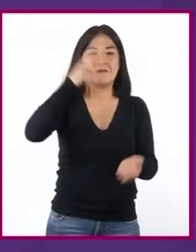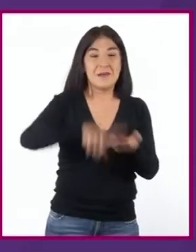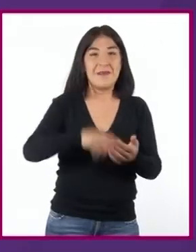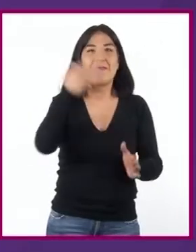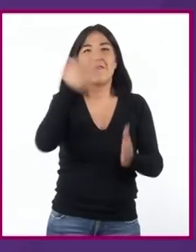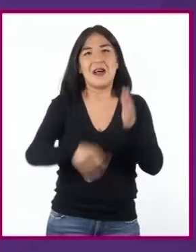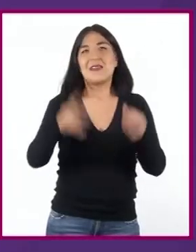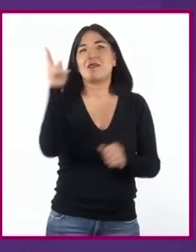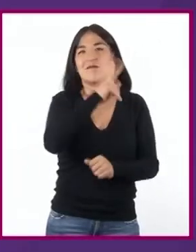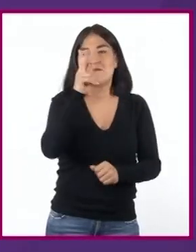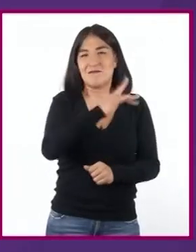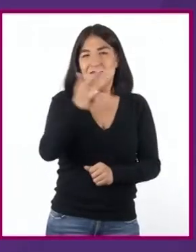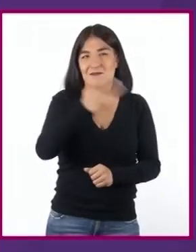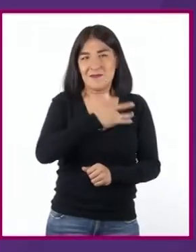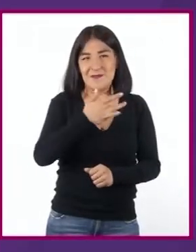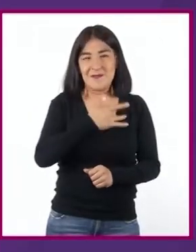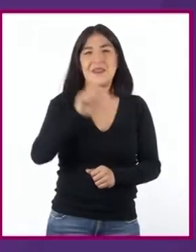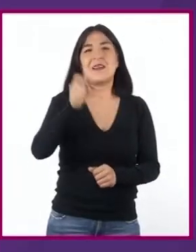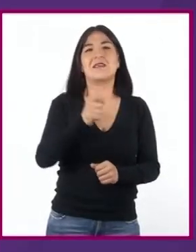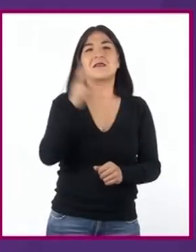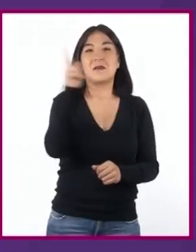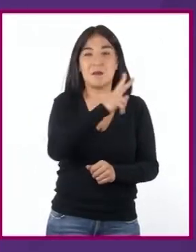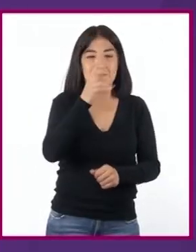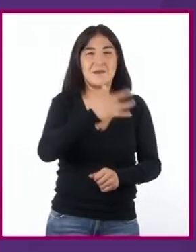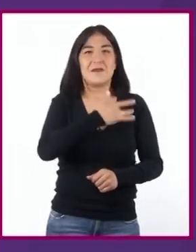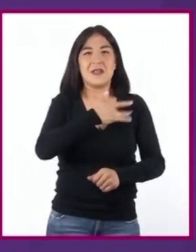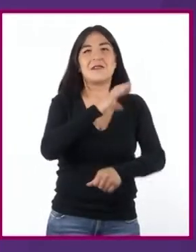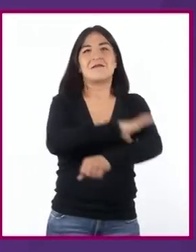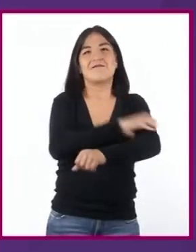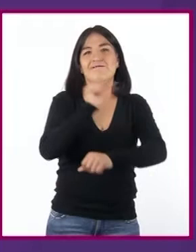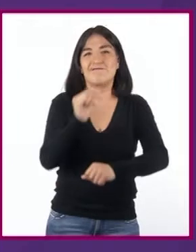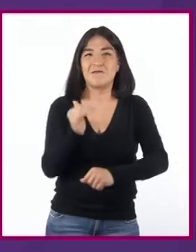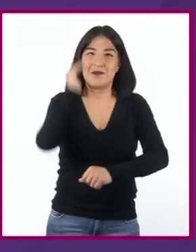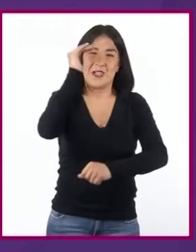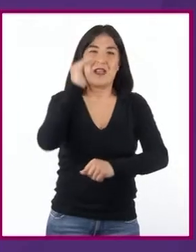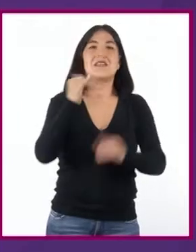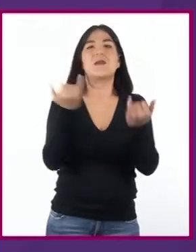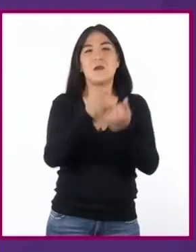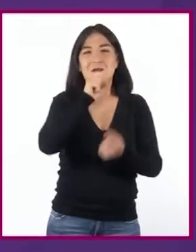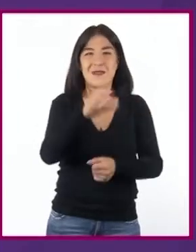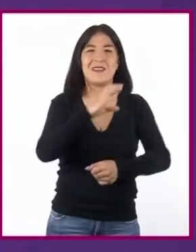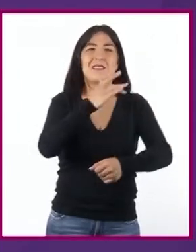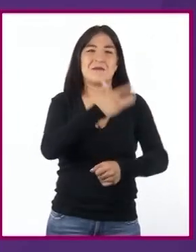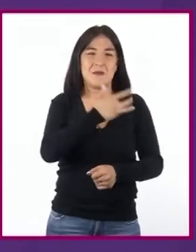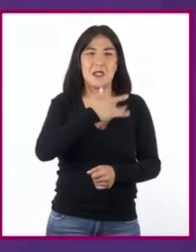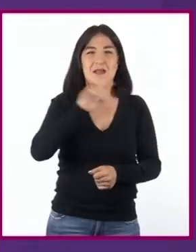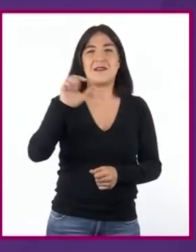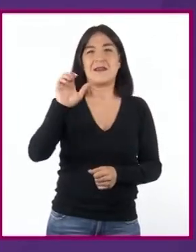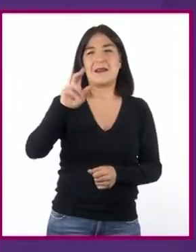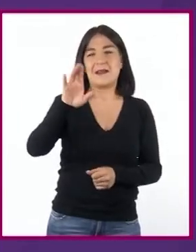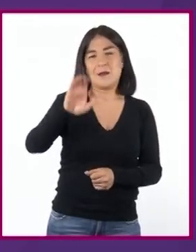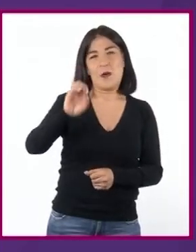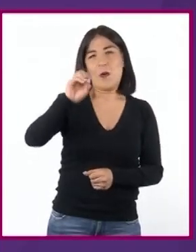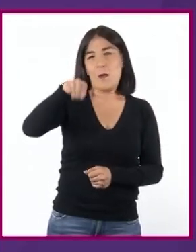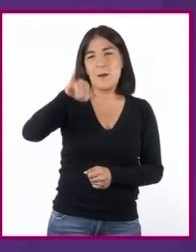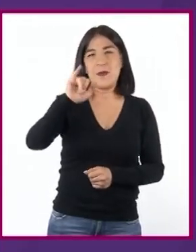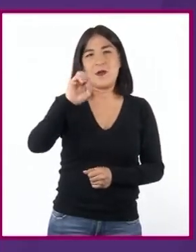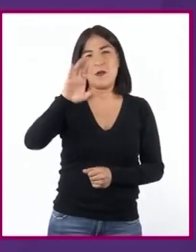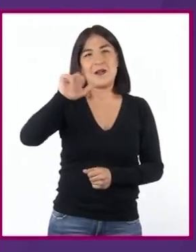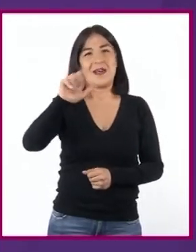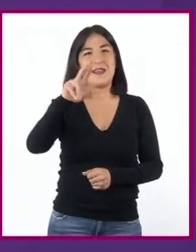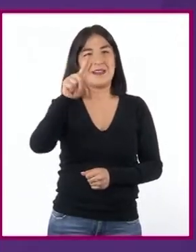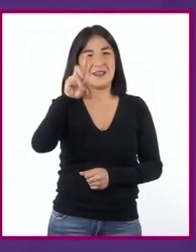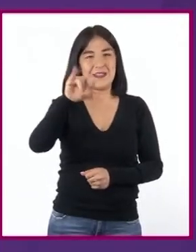cardíaca, a la cardiopatía hipertensiva, a las cardiomiopatías o miocarditis y a